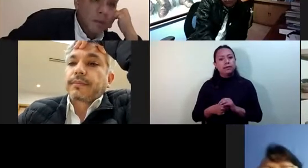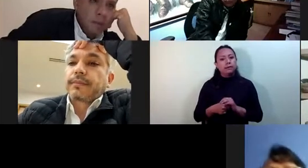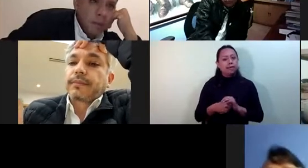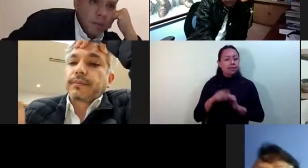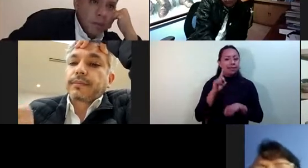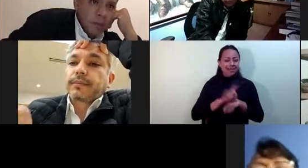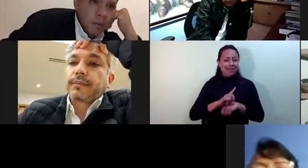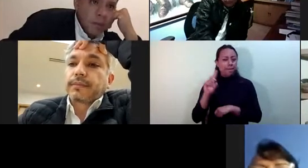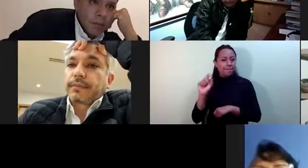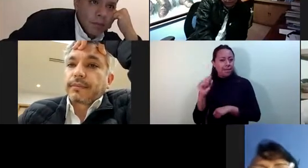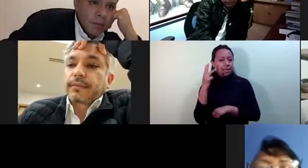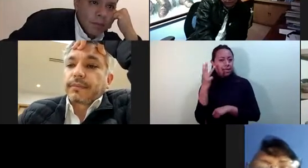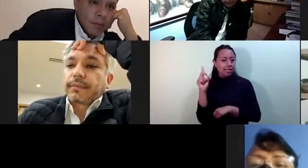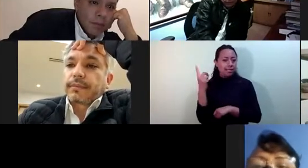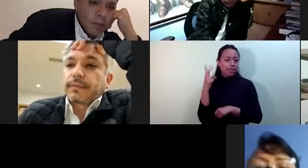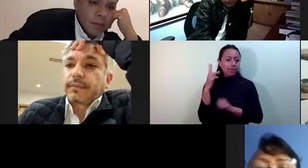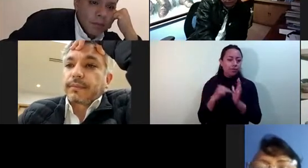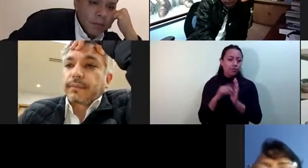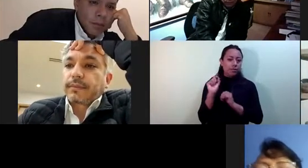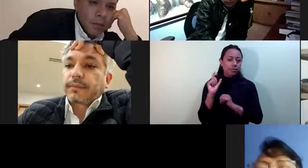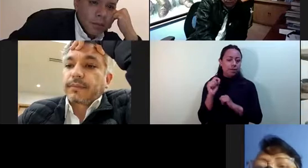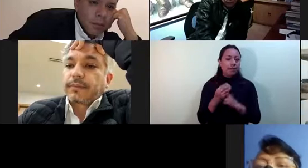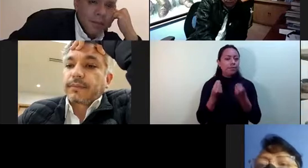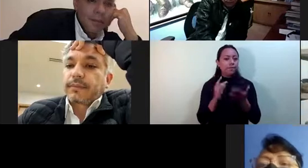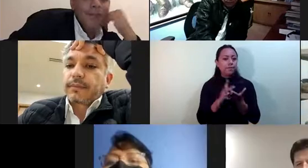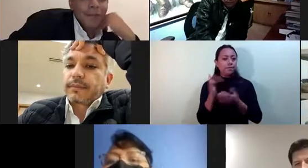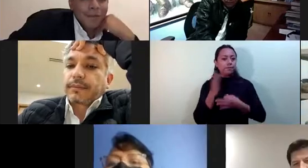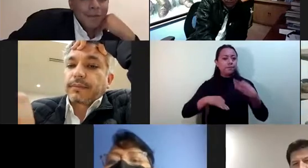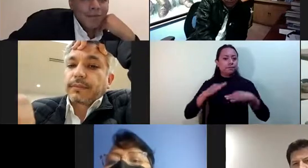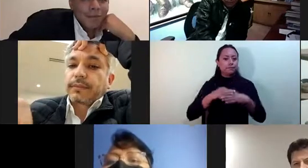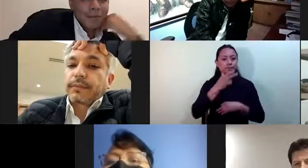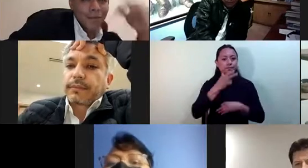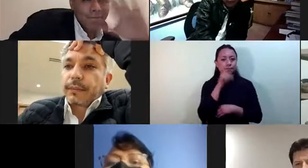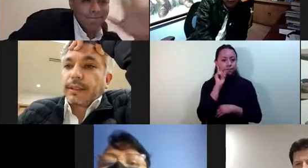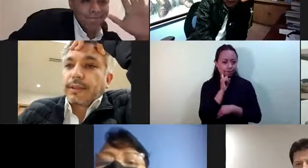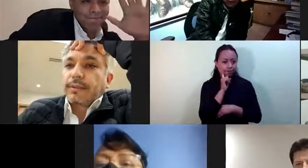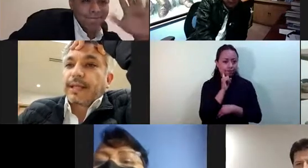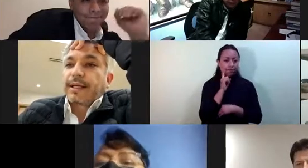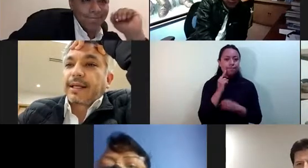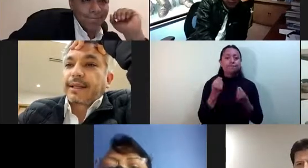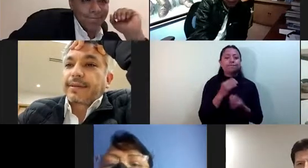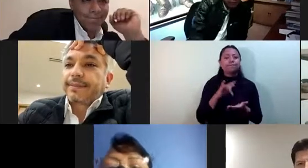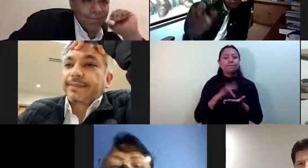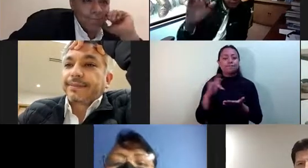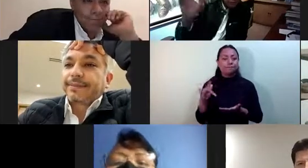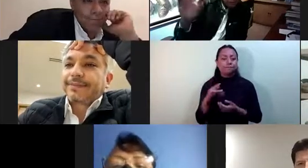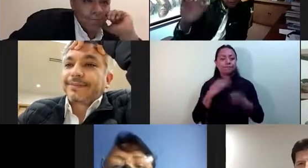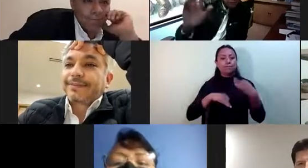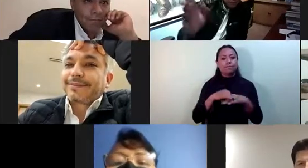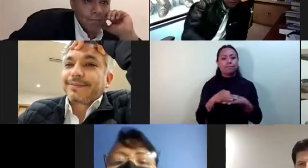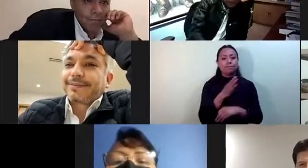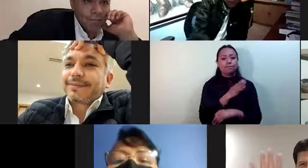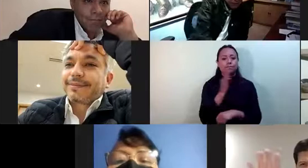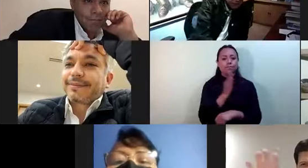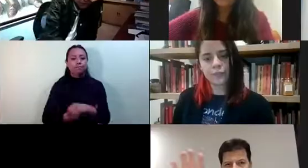a todas y a todas por acompañarnos. Que tengan una excelente tarde. Gracias, presidenta. Presidenta. Bonita tarde a todas